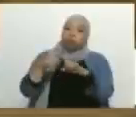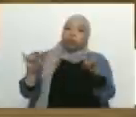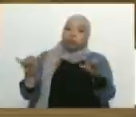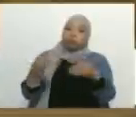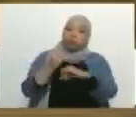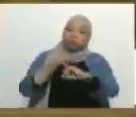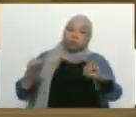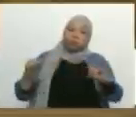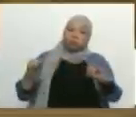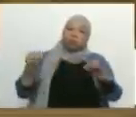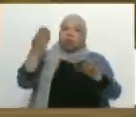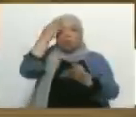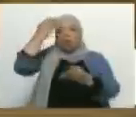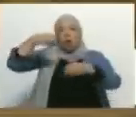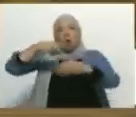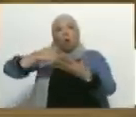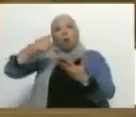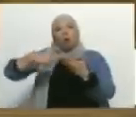y leer el acuerdo,